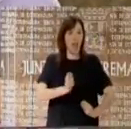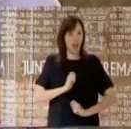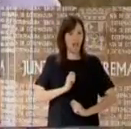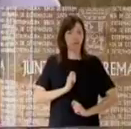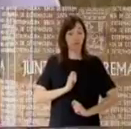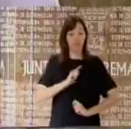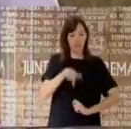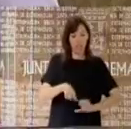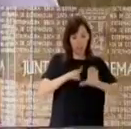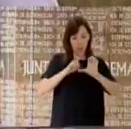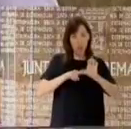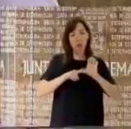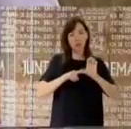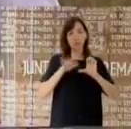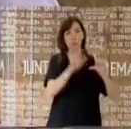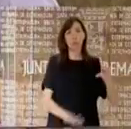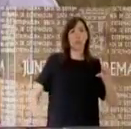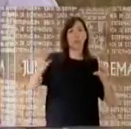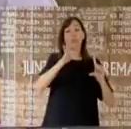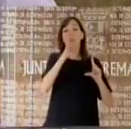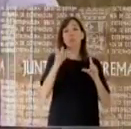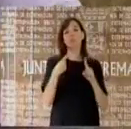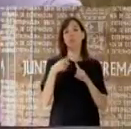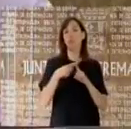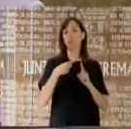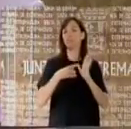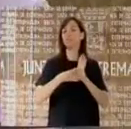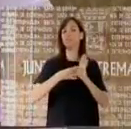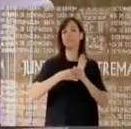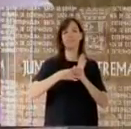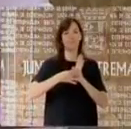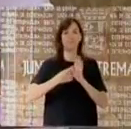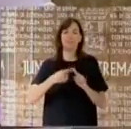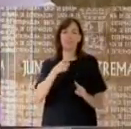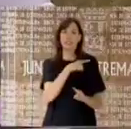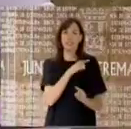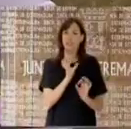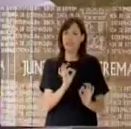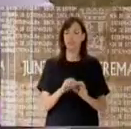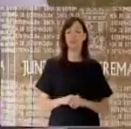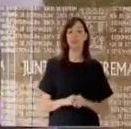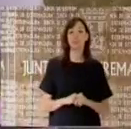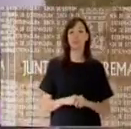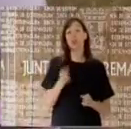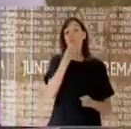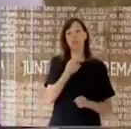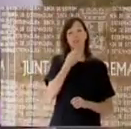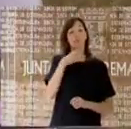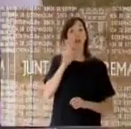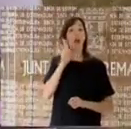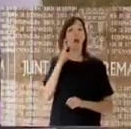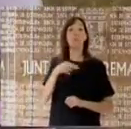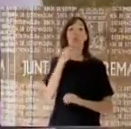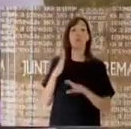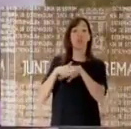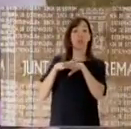en el caso además de Extremadura, con una producción de calidad extrema. Como bien decía la portavoz, el Consejo de